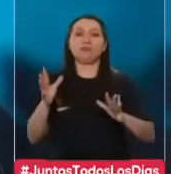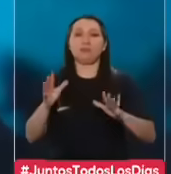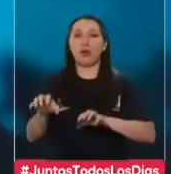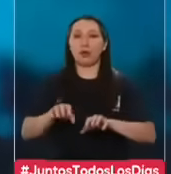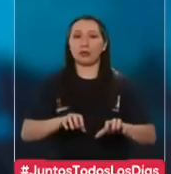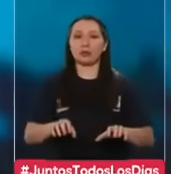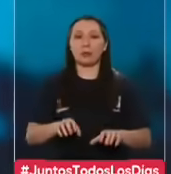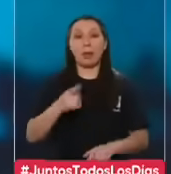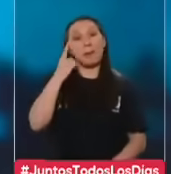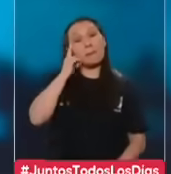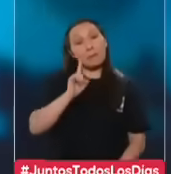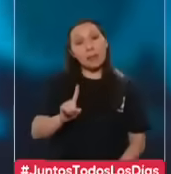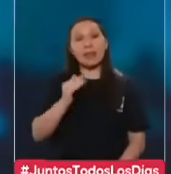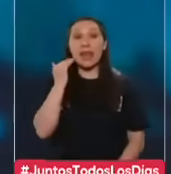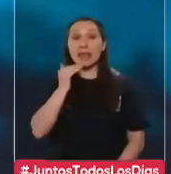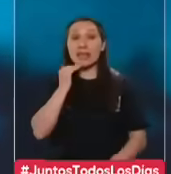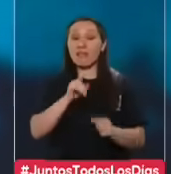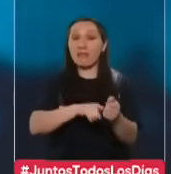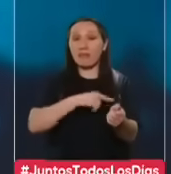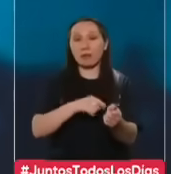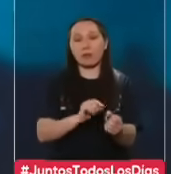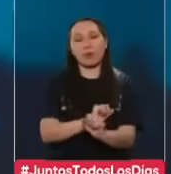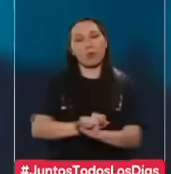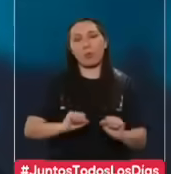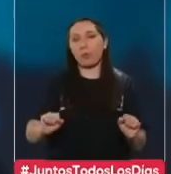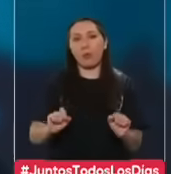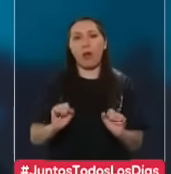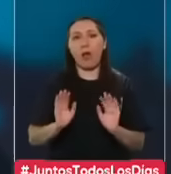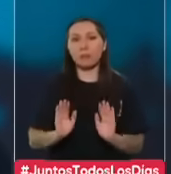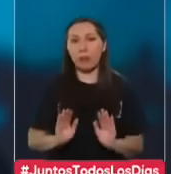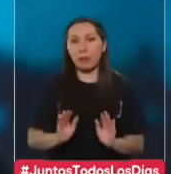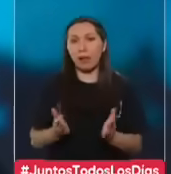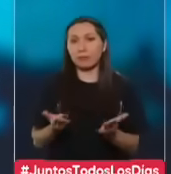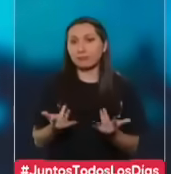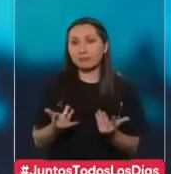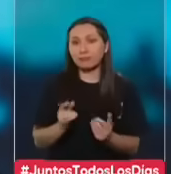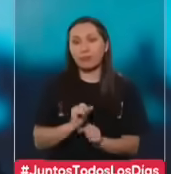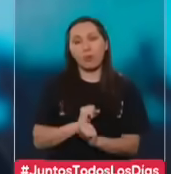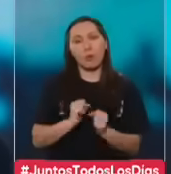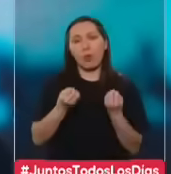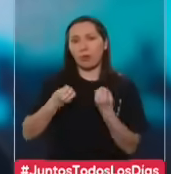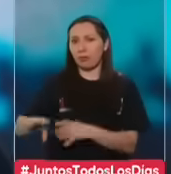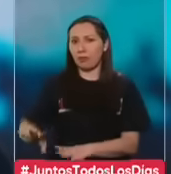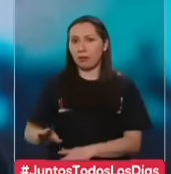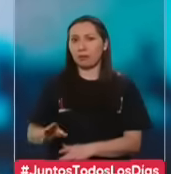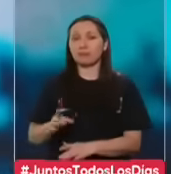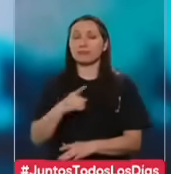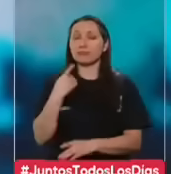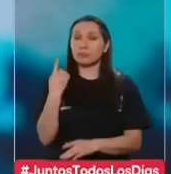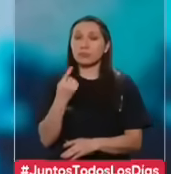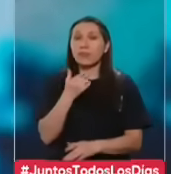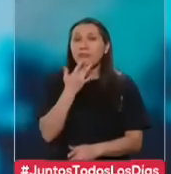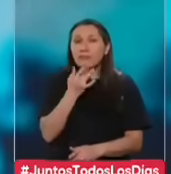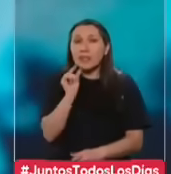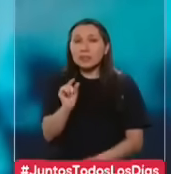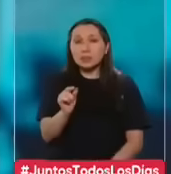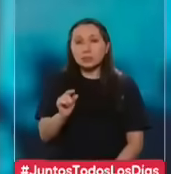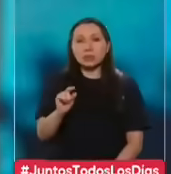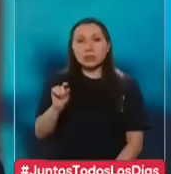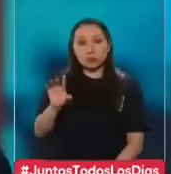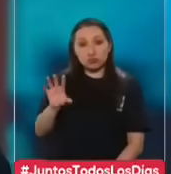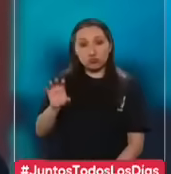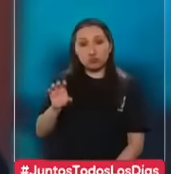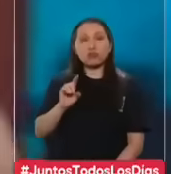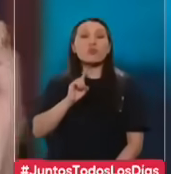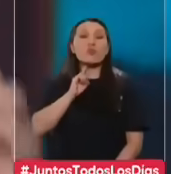Pero los niños y esas familias no pueden esperar. No podemos defraudarlos. Y es tan simple como escanear ese